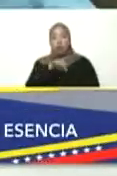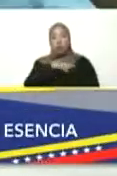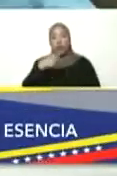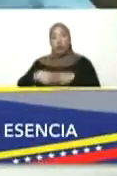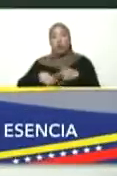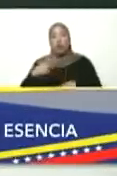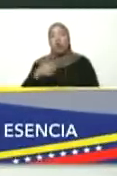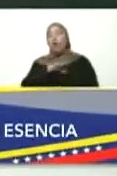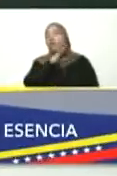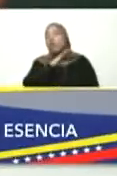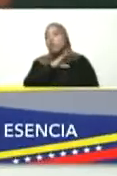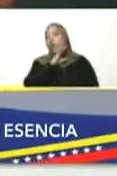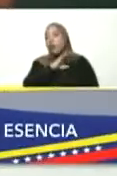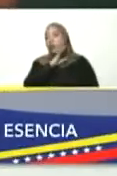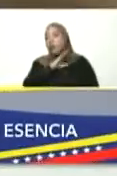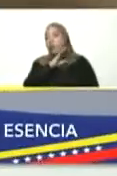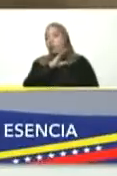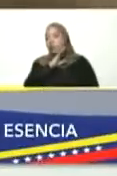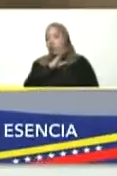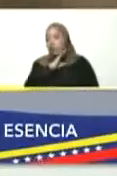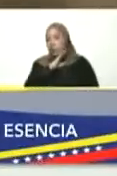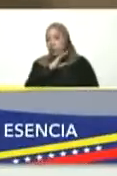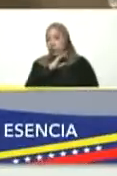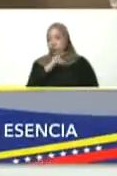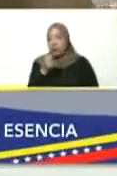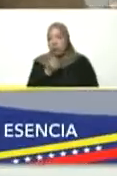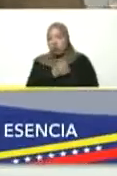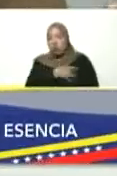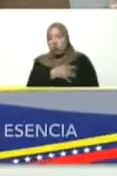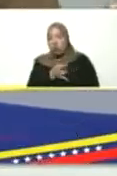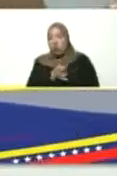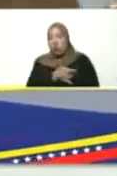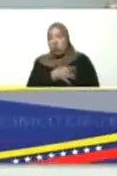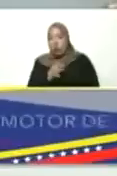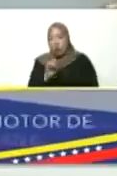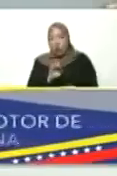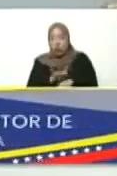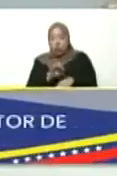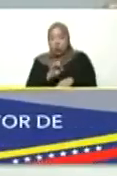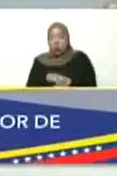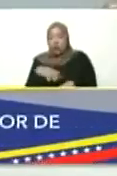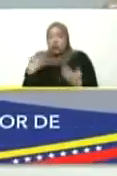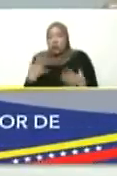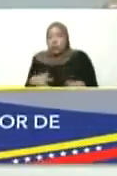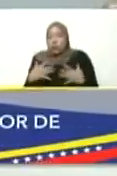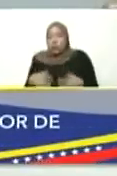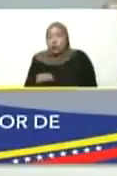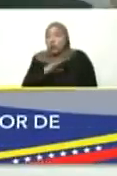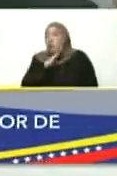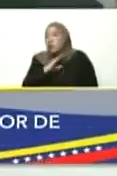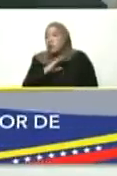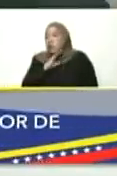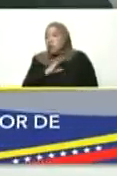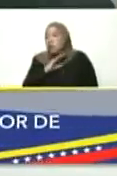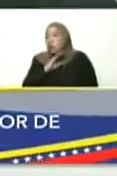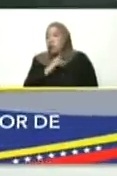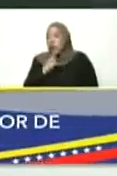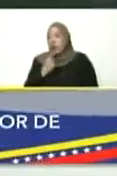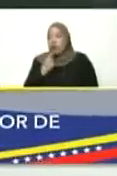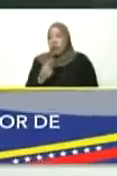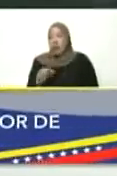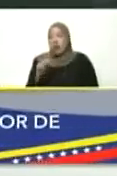de su enfermedad. Y en medio de los dolores grandísimos que tenía, me dijo